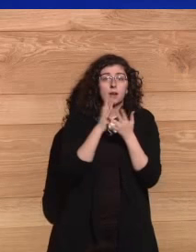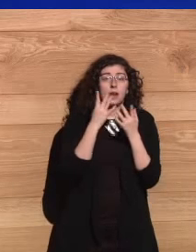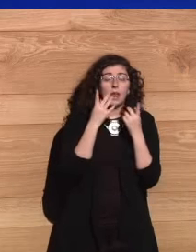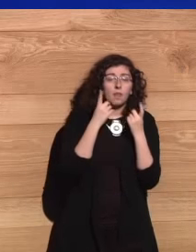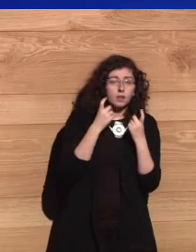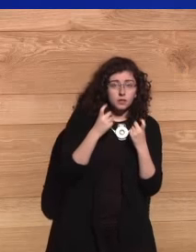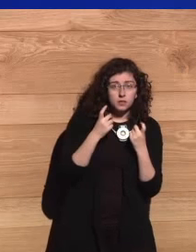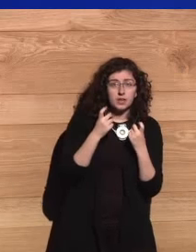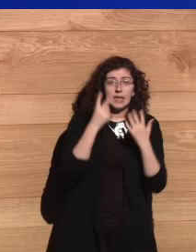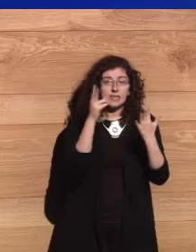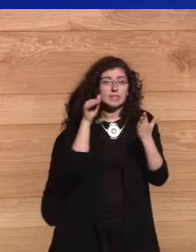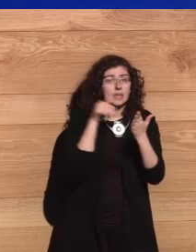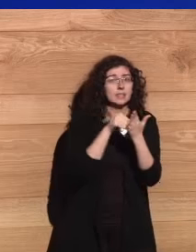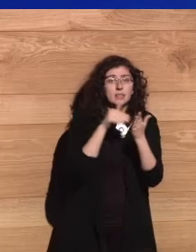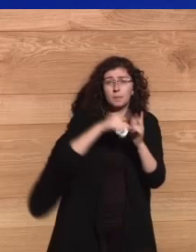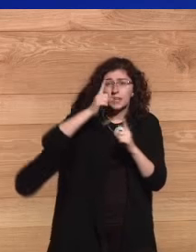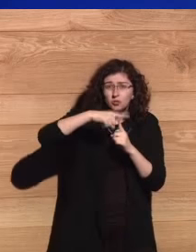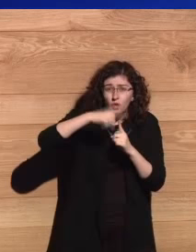necesitado